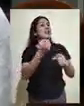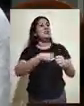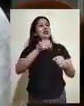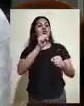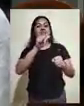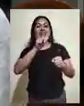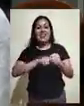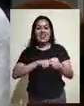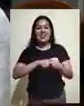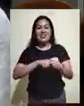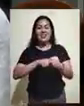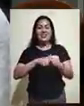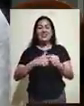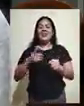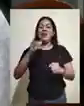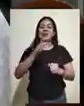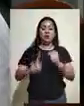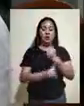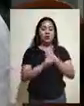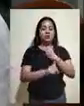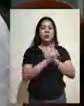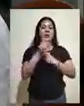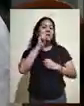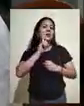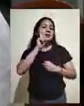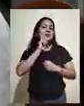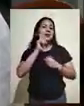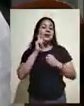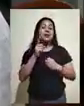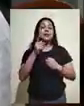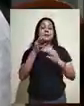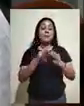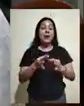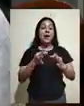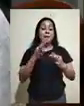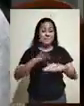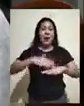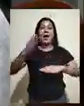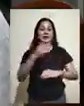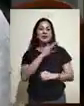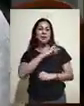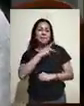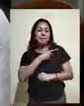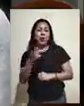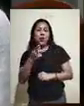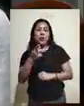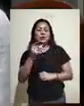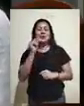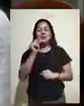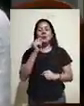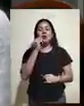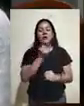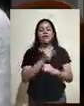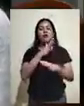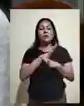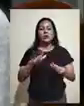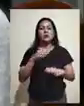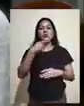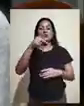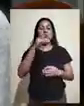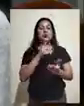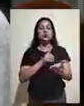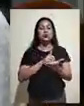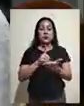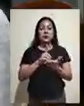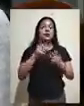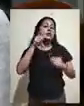social que ha afectado por décadas a las mujeres, sobre todo a las más pobres y con poco acceso a la información sobre sus